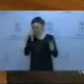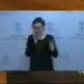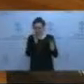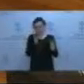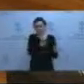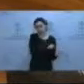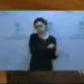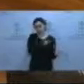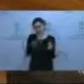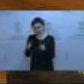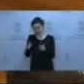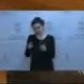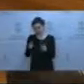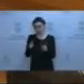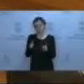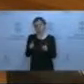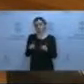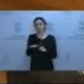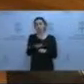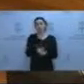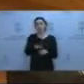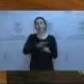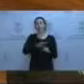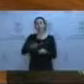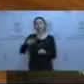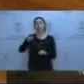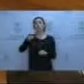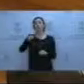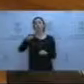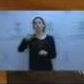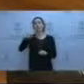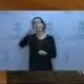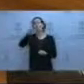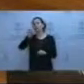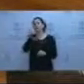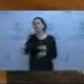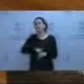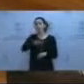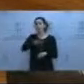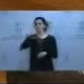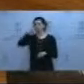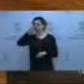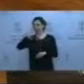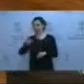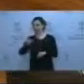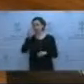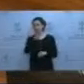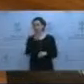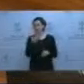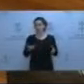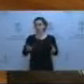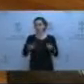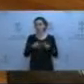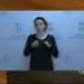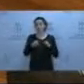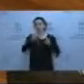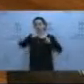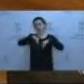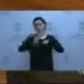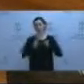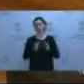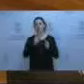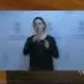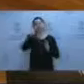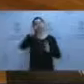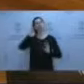de Broeches, a 8 kilómetros, que es la sede del CRA. No obstante, fíjese, al tener constancia